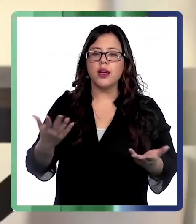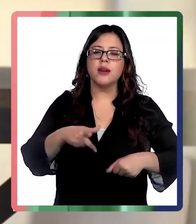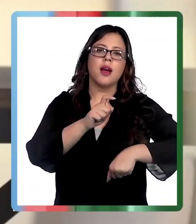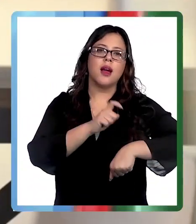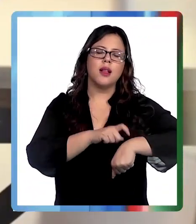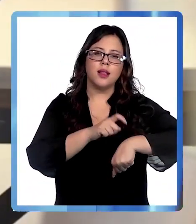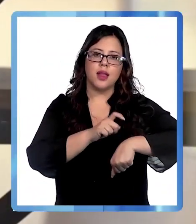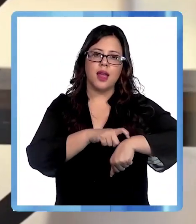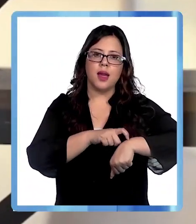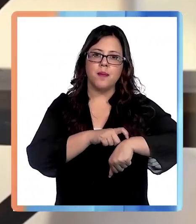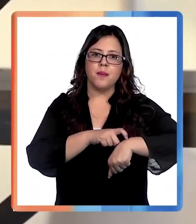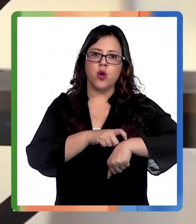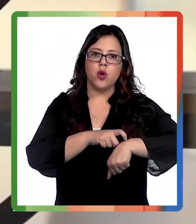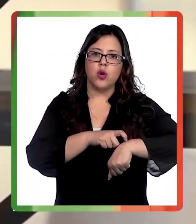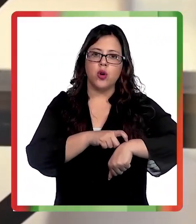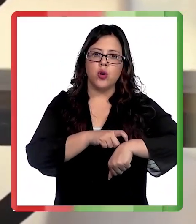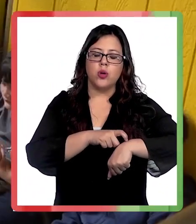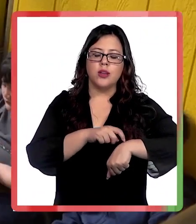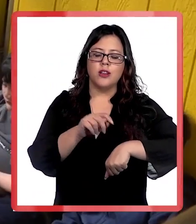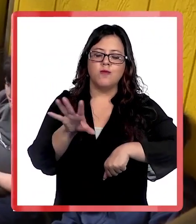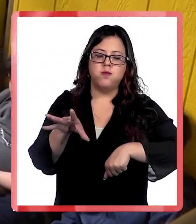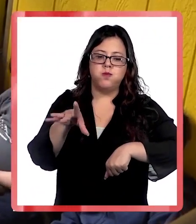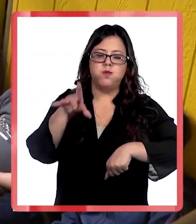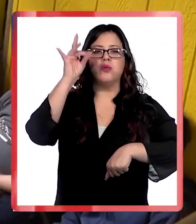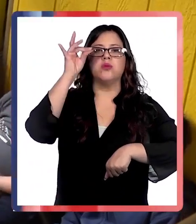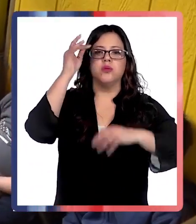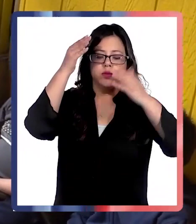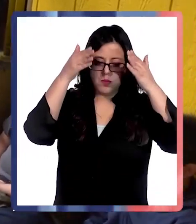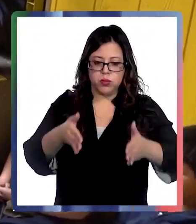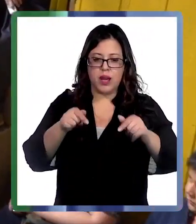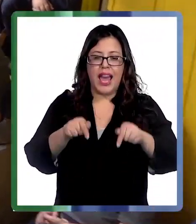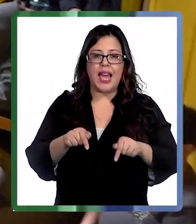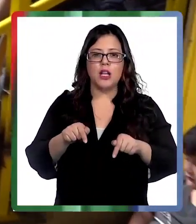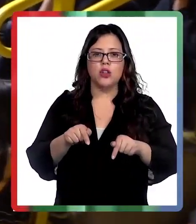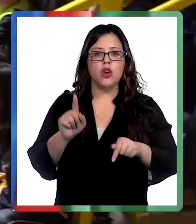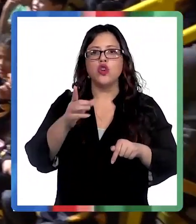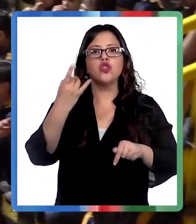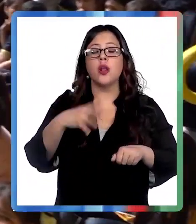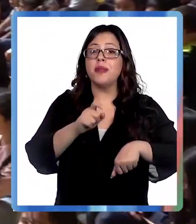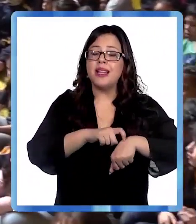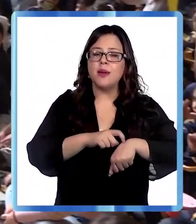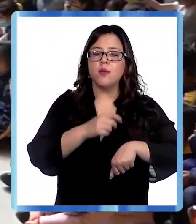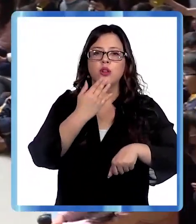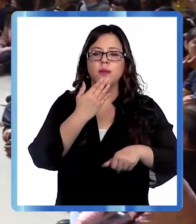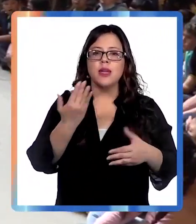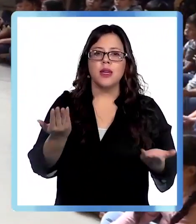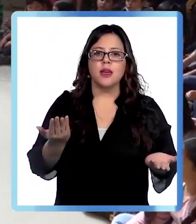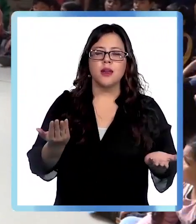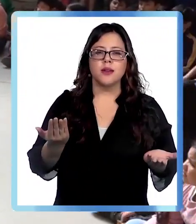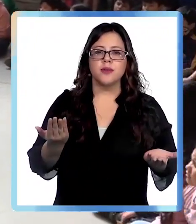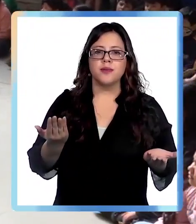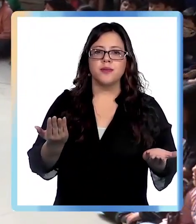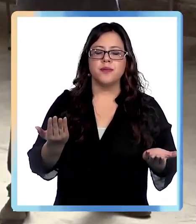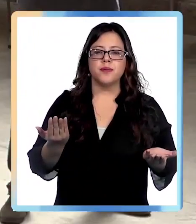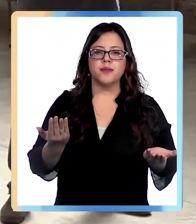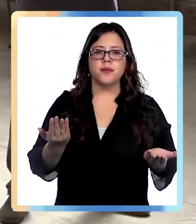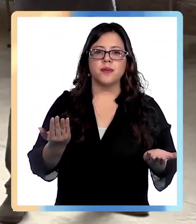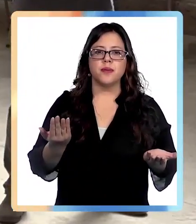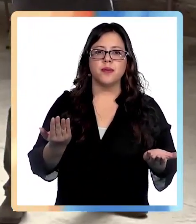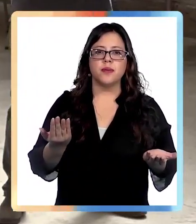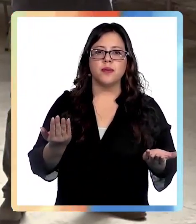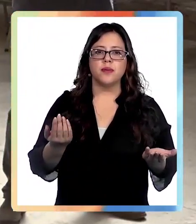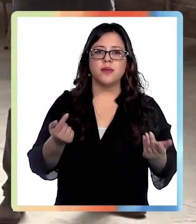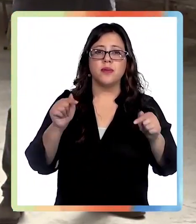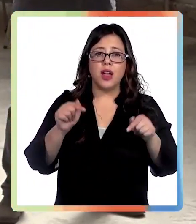precisamente al tiempo que se le asigna para poder dedicar a esto. y no solamente al tiempo, yo también decía respecto a lo que